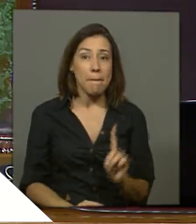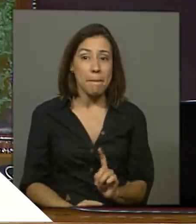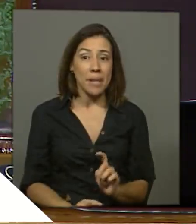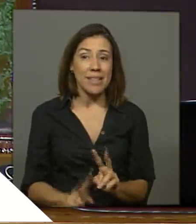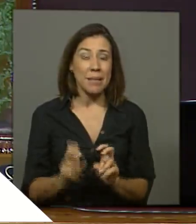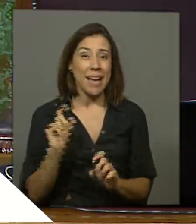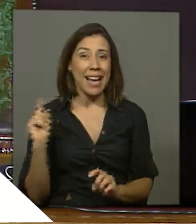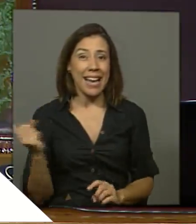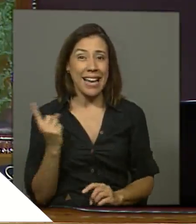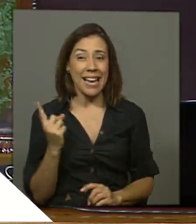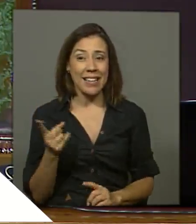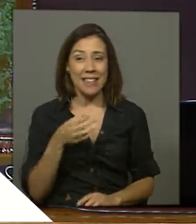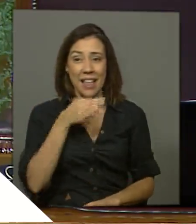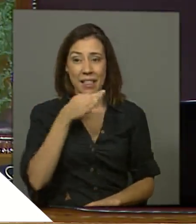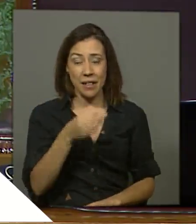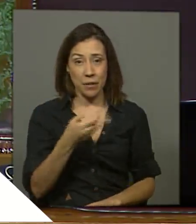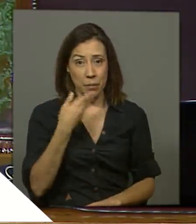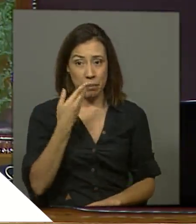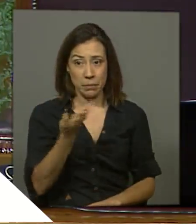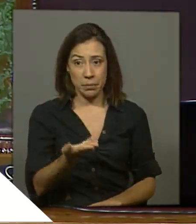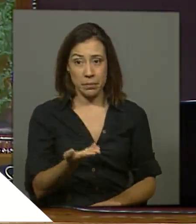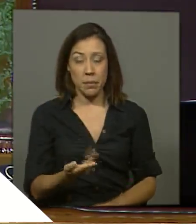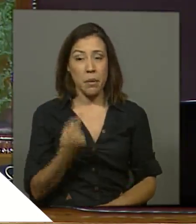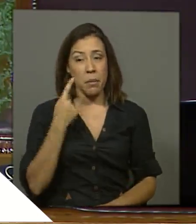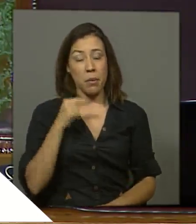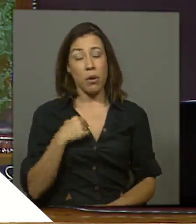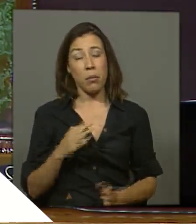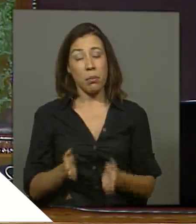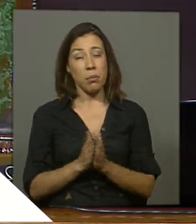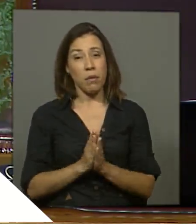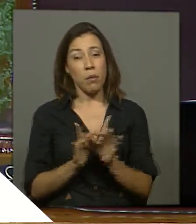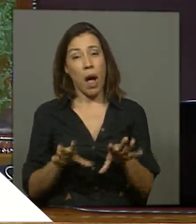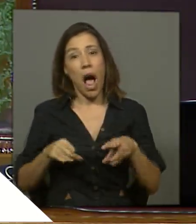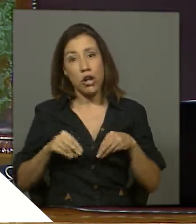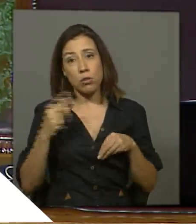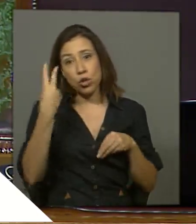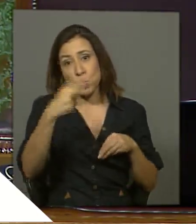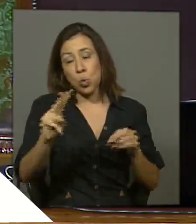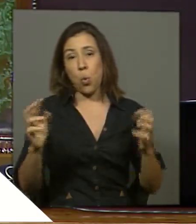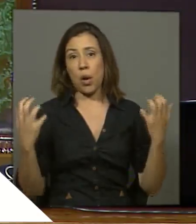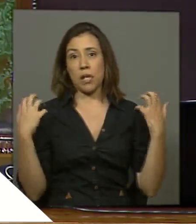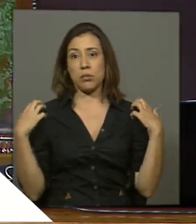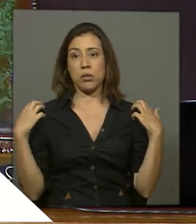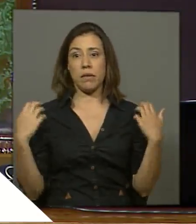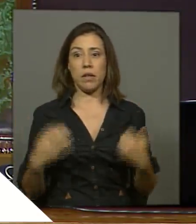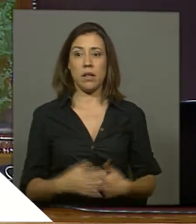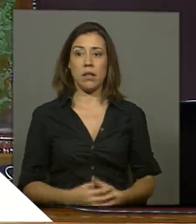al tema en general que usted ha planteado Le ofrezco la palabra pero le ruego que asuma su propia